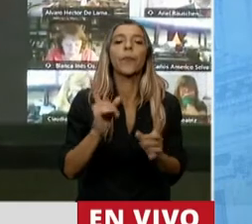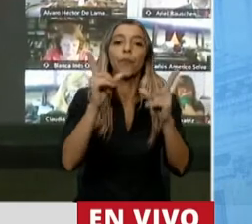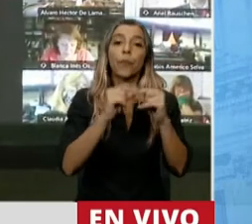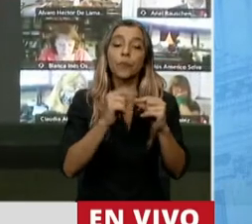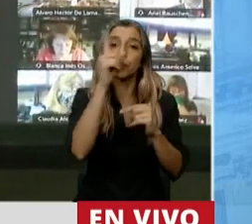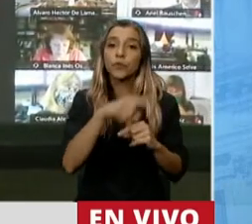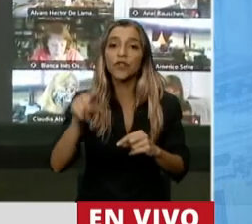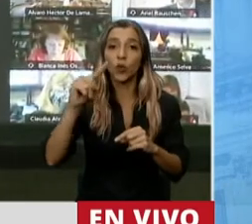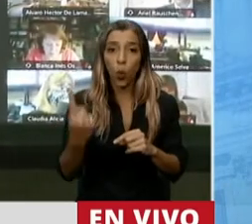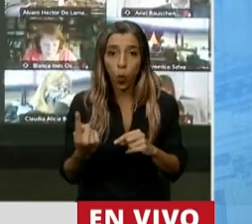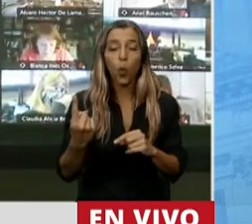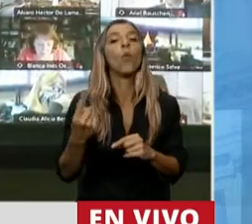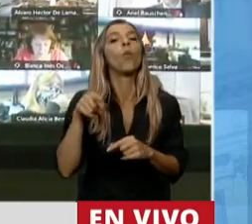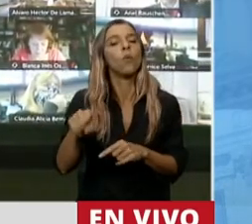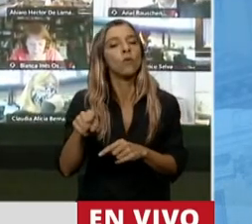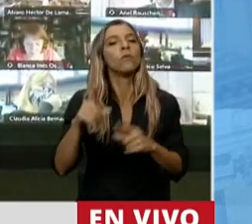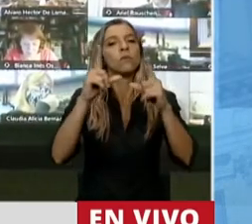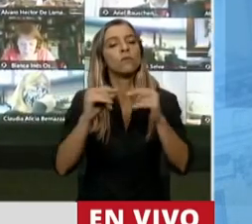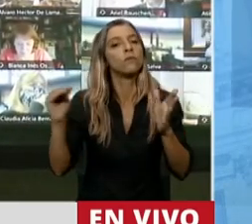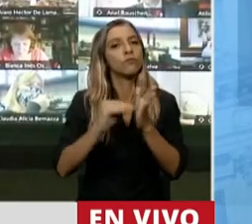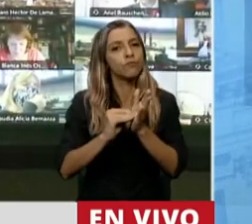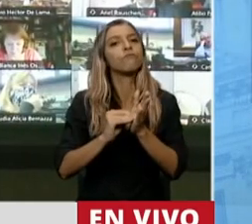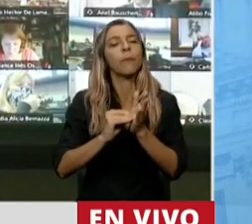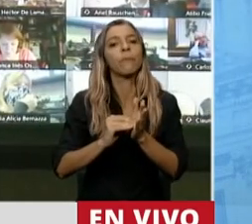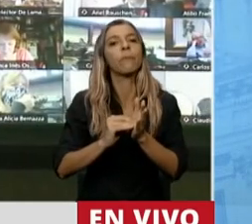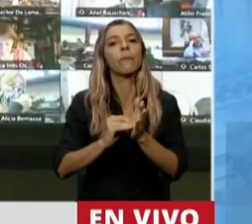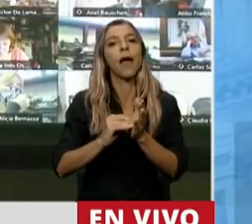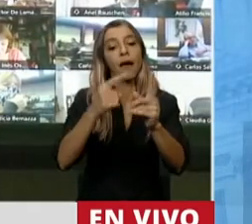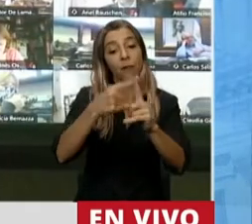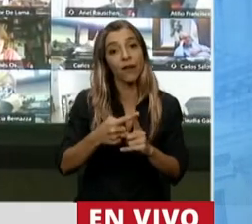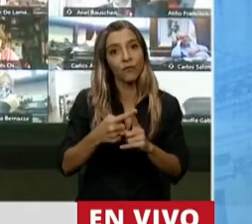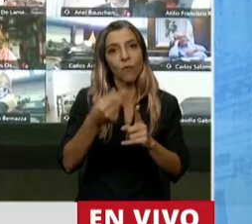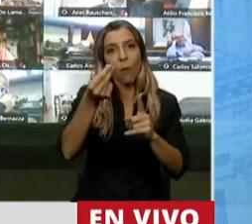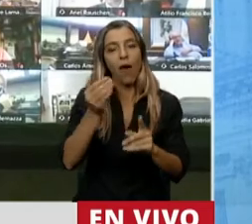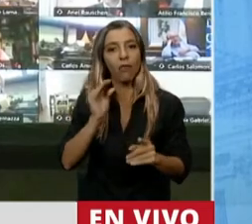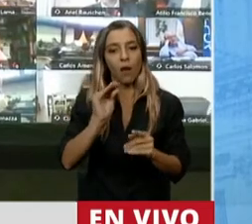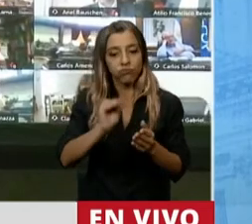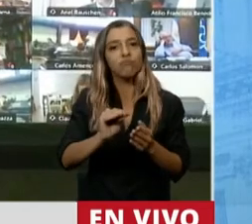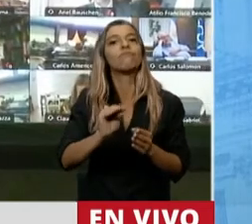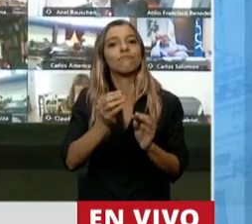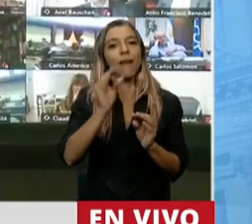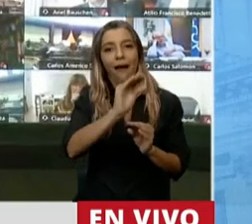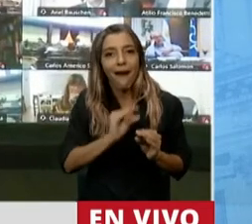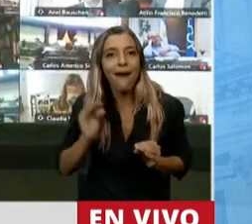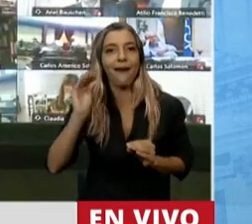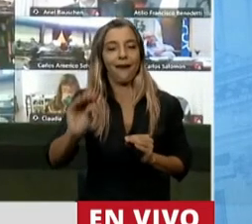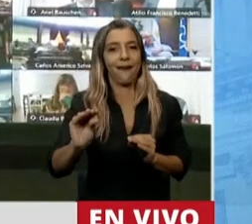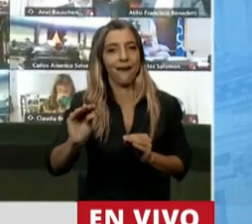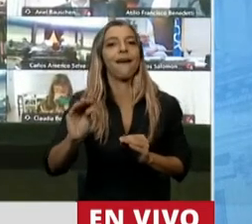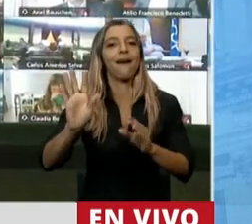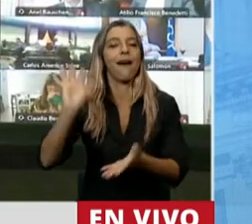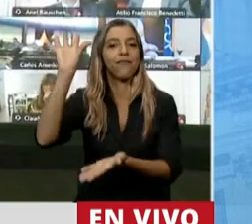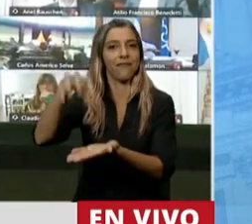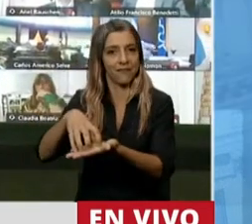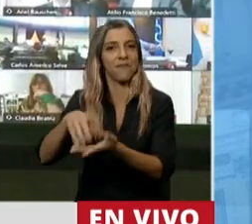101, que es el que crea una partida oficial para dotar de recursos al Fondo Nacional del